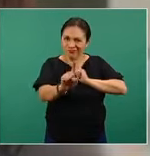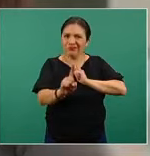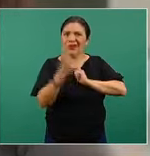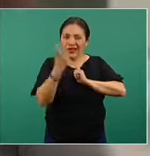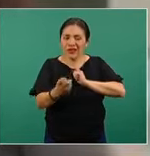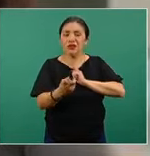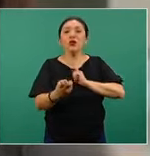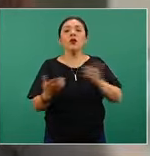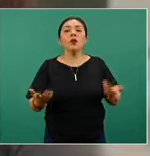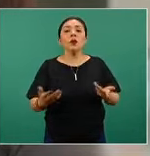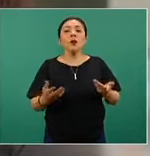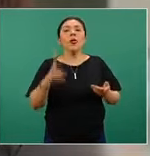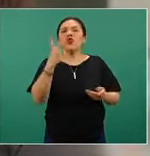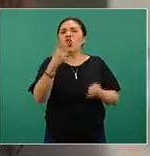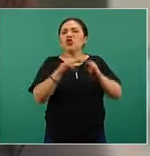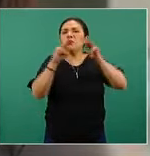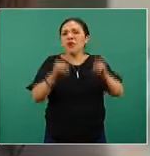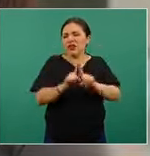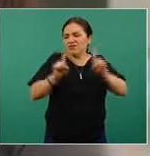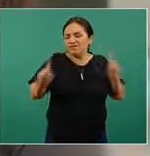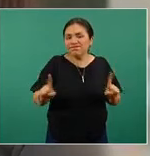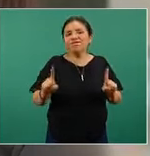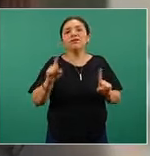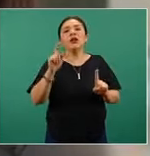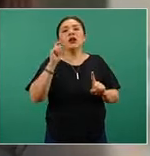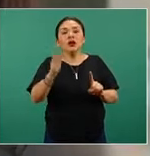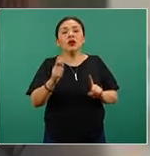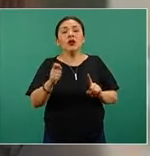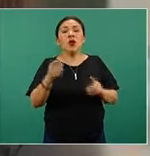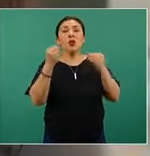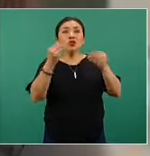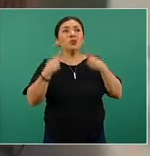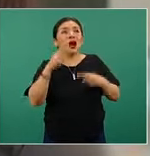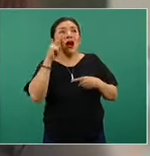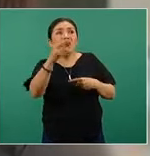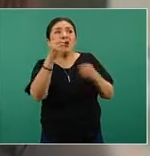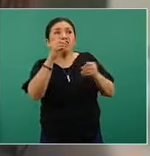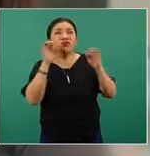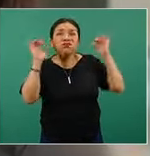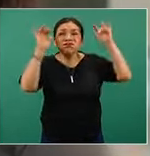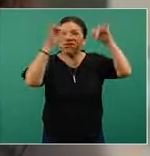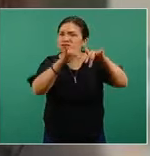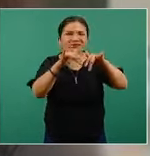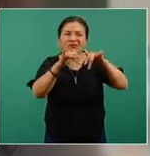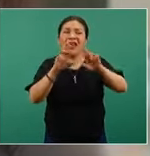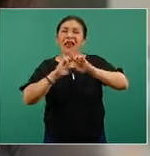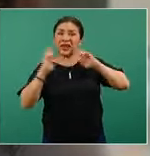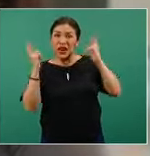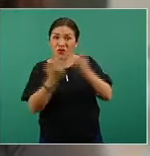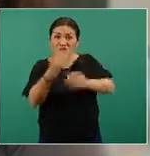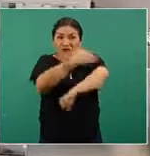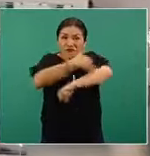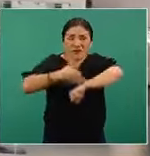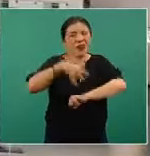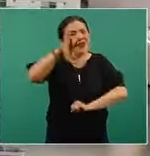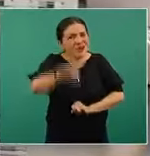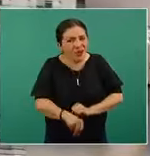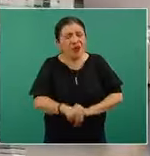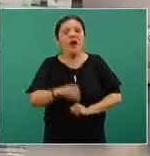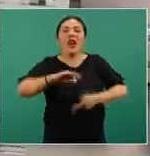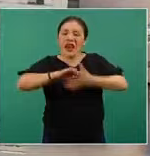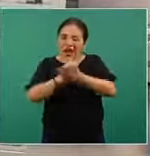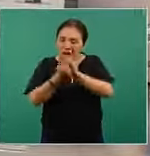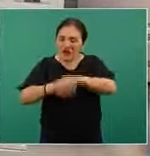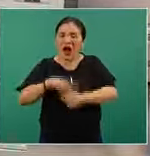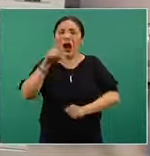estar mapas dos metros de distancia evitar el conglomerado de personas evitar las reuniones familiares con el lavado de manos